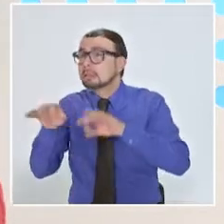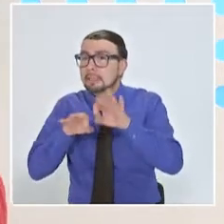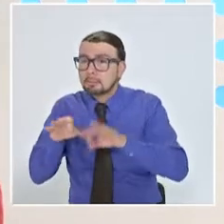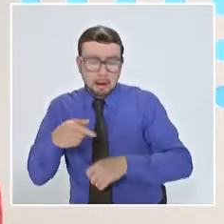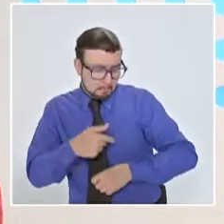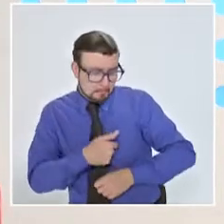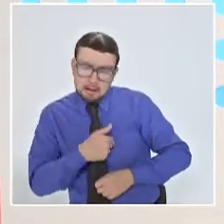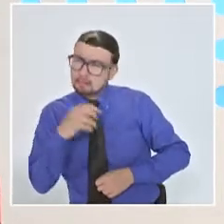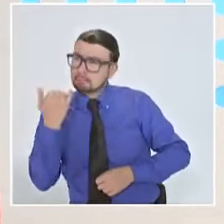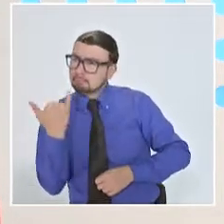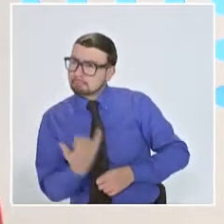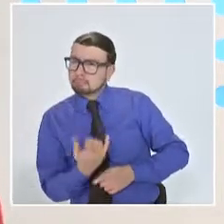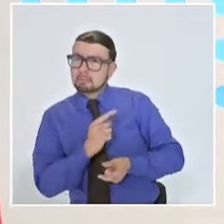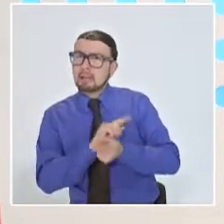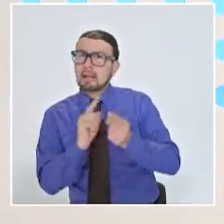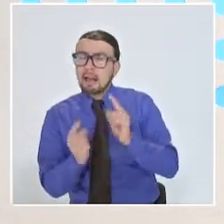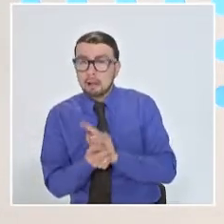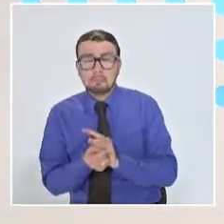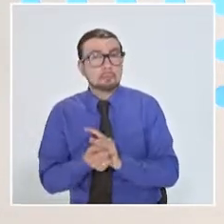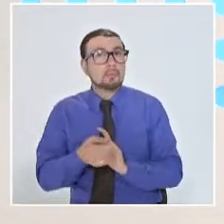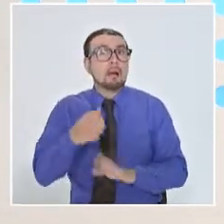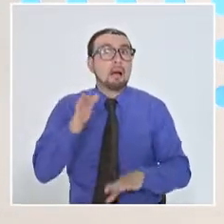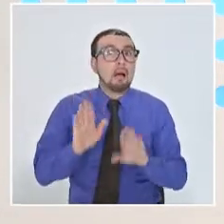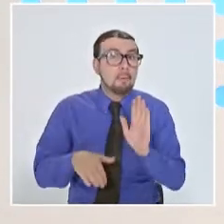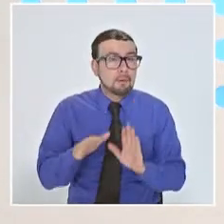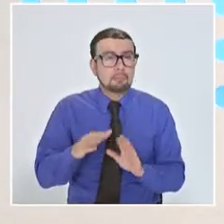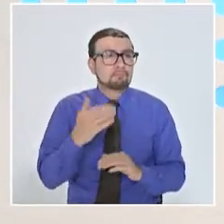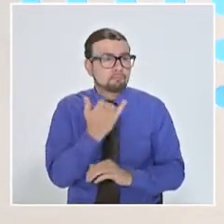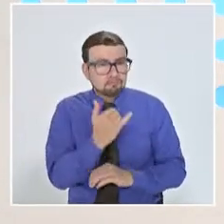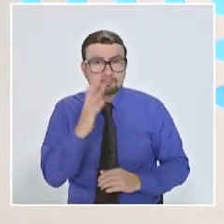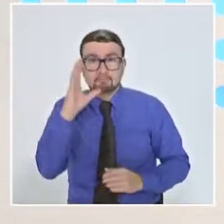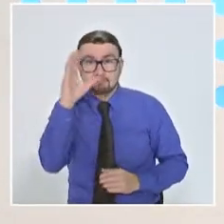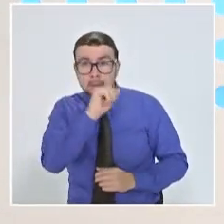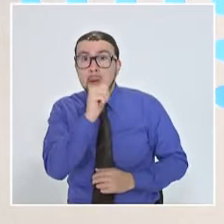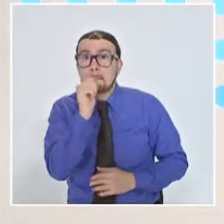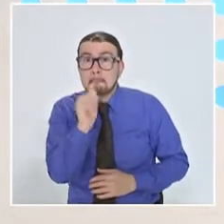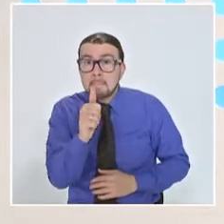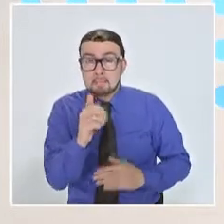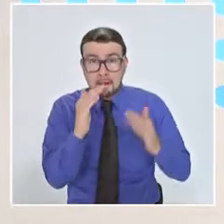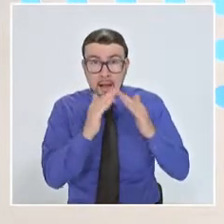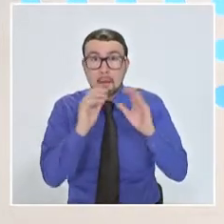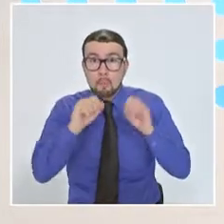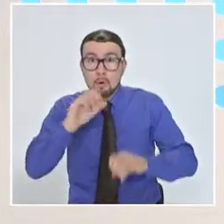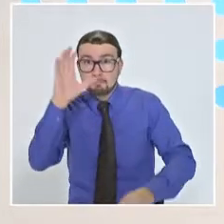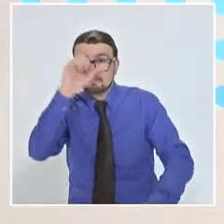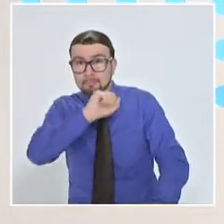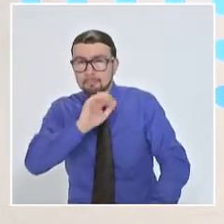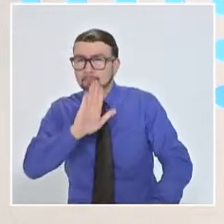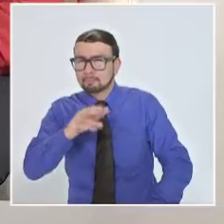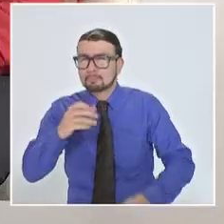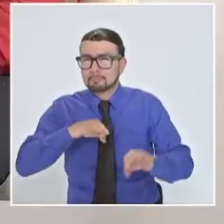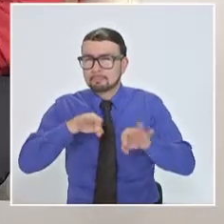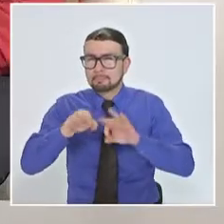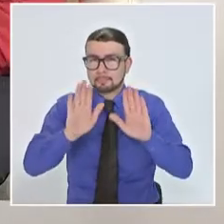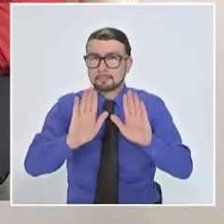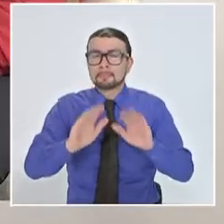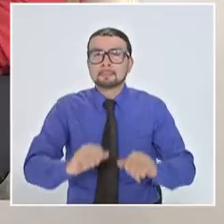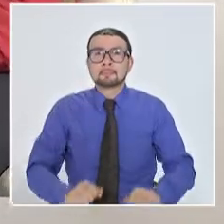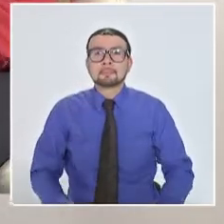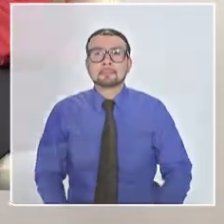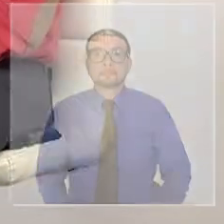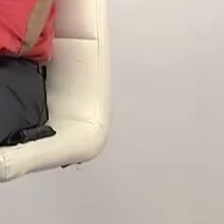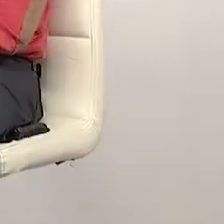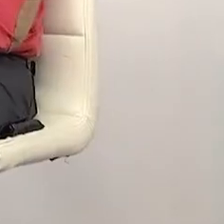que finalmente en muchas ocasiones son diagnosticadas por ustedes en sus casas. Ya regresamos después de este corte de comerciales.